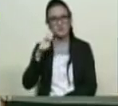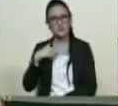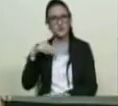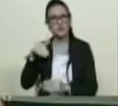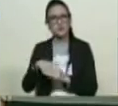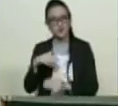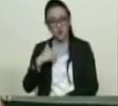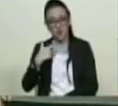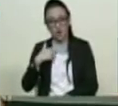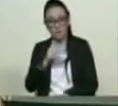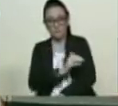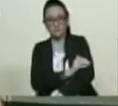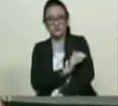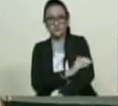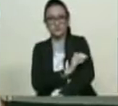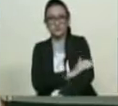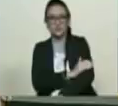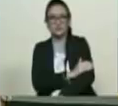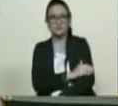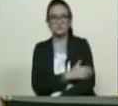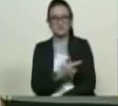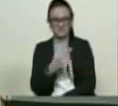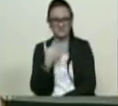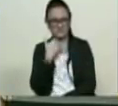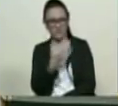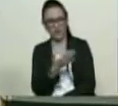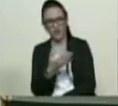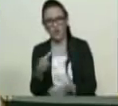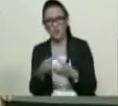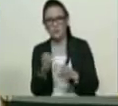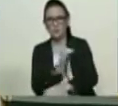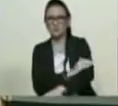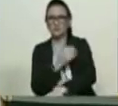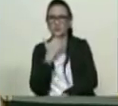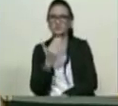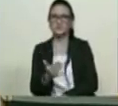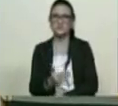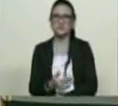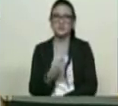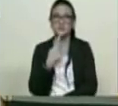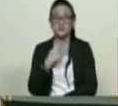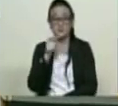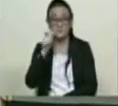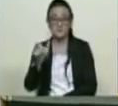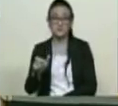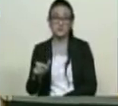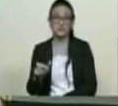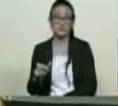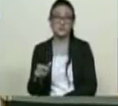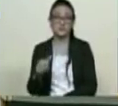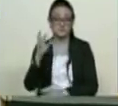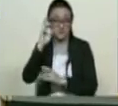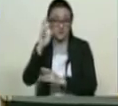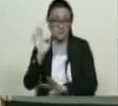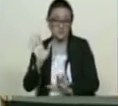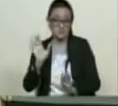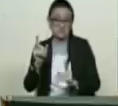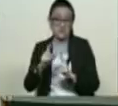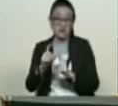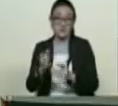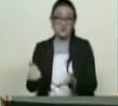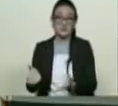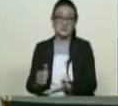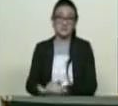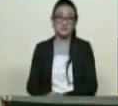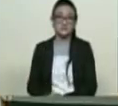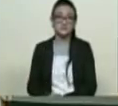soy de oposición. Pero mira la basura esta que tenemos por aquí, de la oposición. Me decía la persona, respeto su palabra, pues.